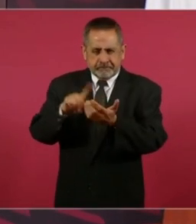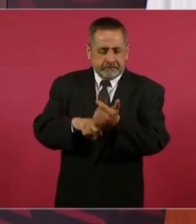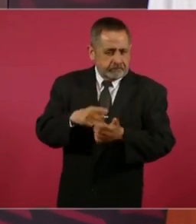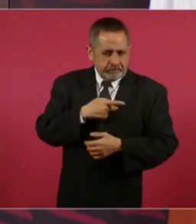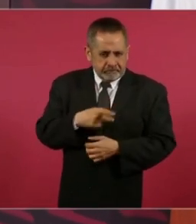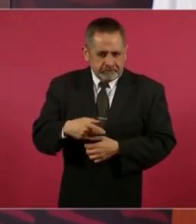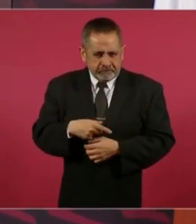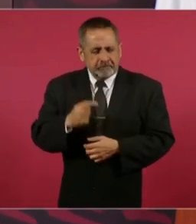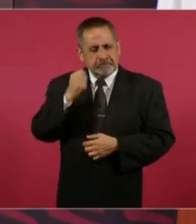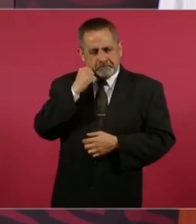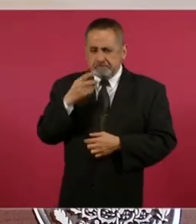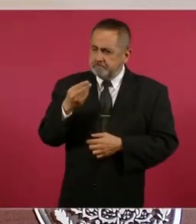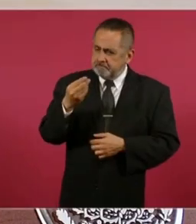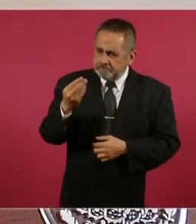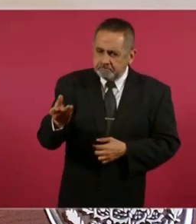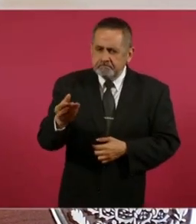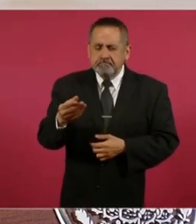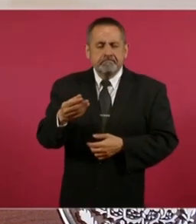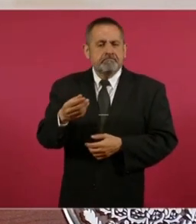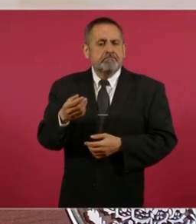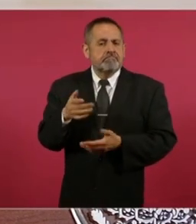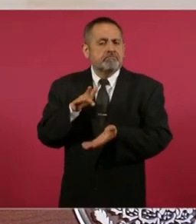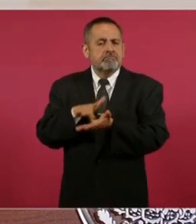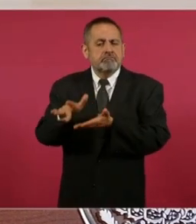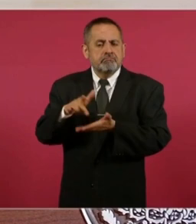apoyo En este